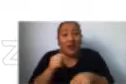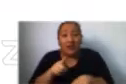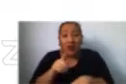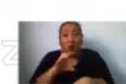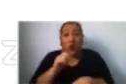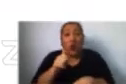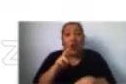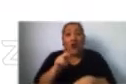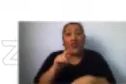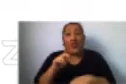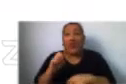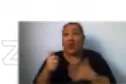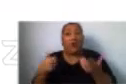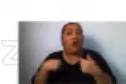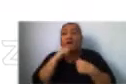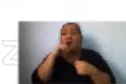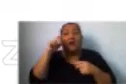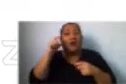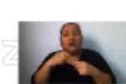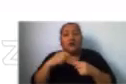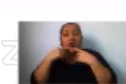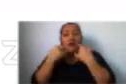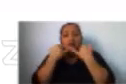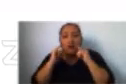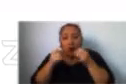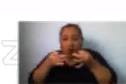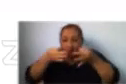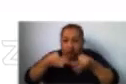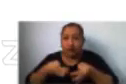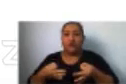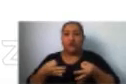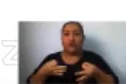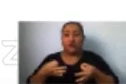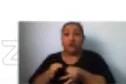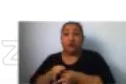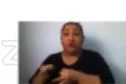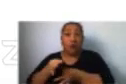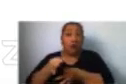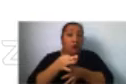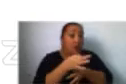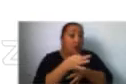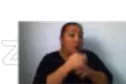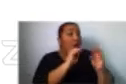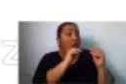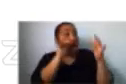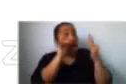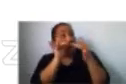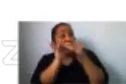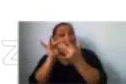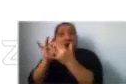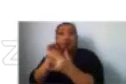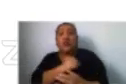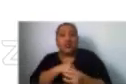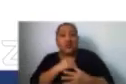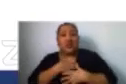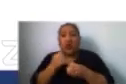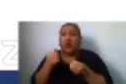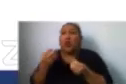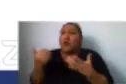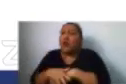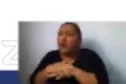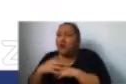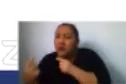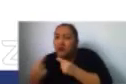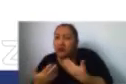si es que no tenemos una información oficial desde las regiones conjuntamente con el Ministerio de Salud para enfrentar este